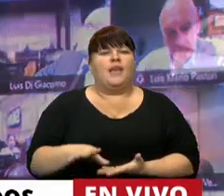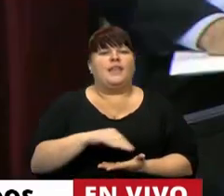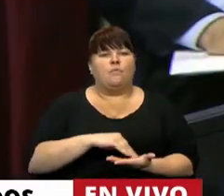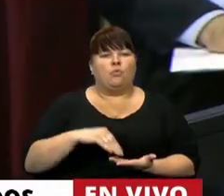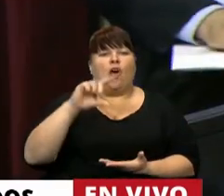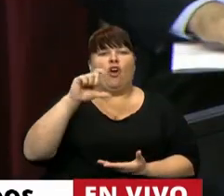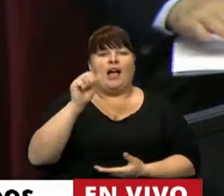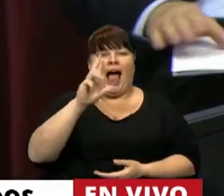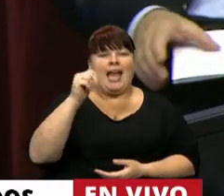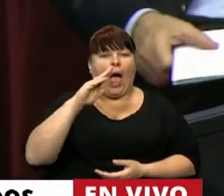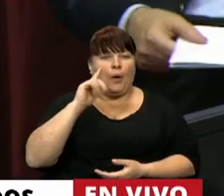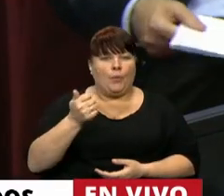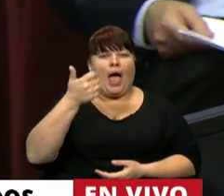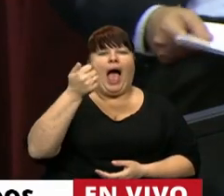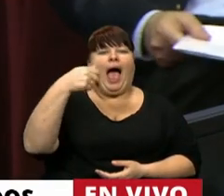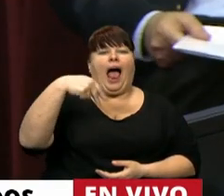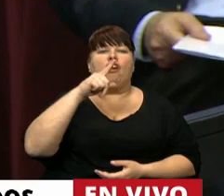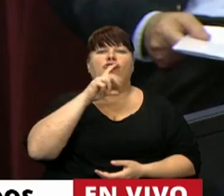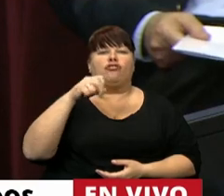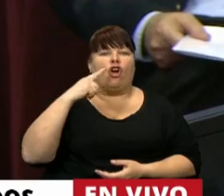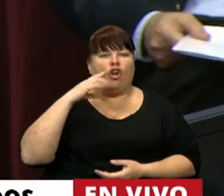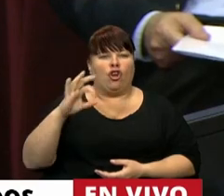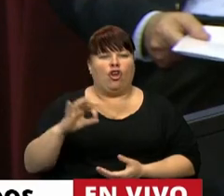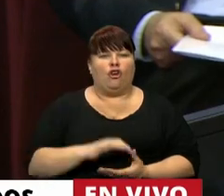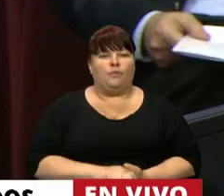Diputado Carambia Antonio.